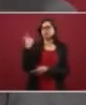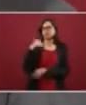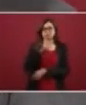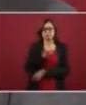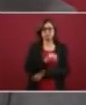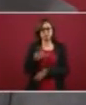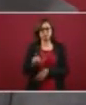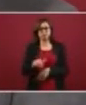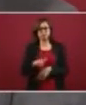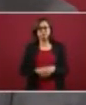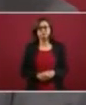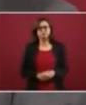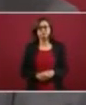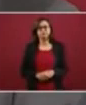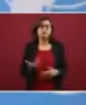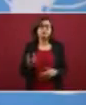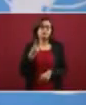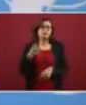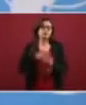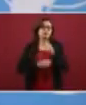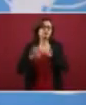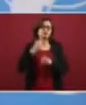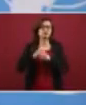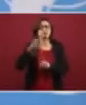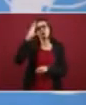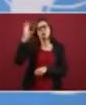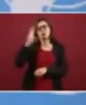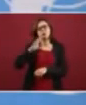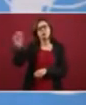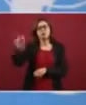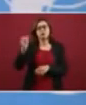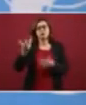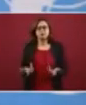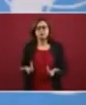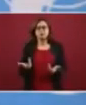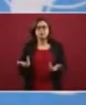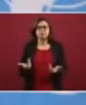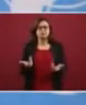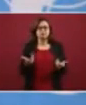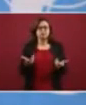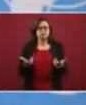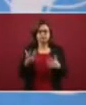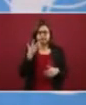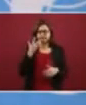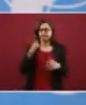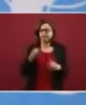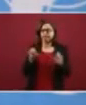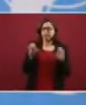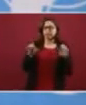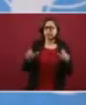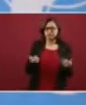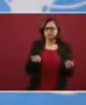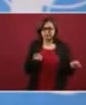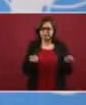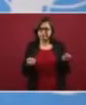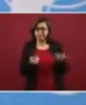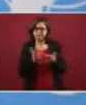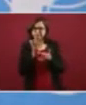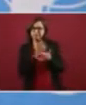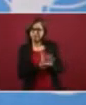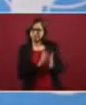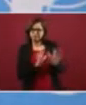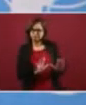Lo que decía Morelos hace 200 años, de que se moderara la indigencia y la opulencia, lo que recomendaba, se les